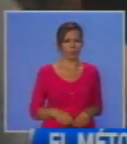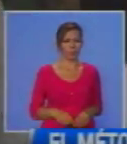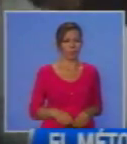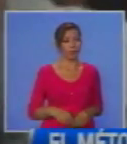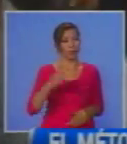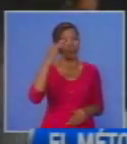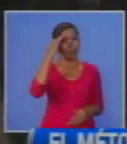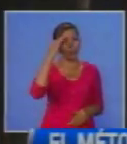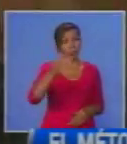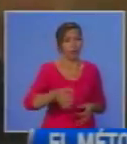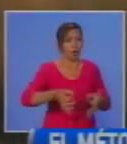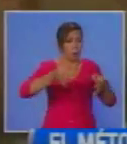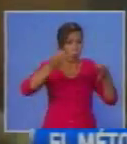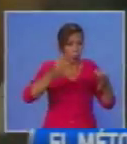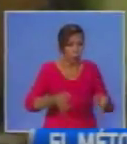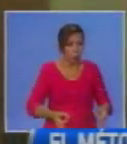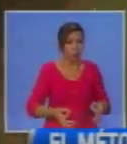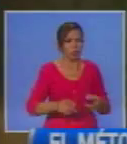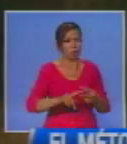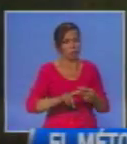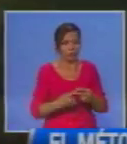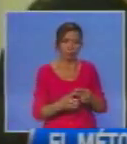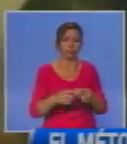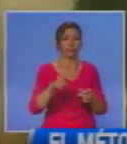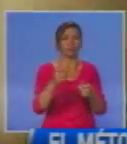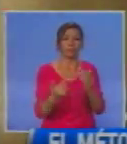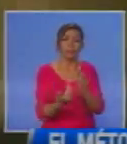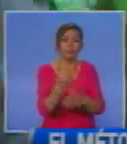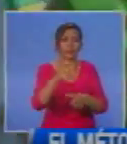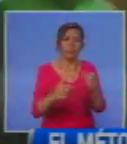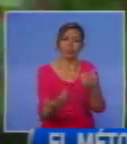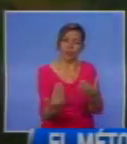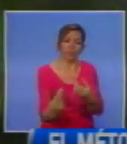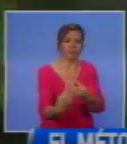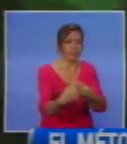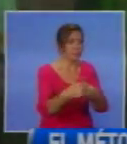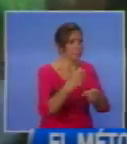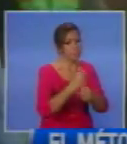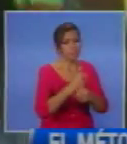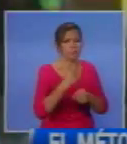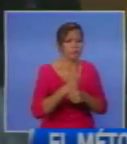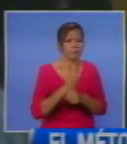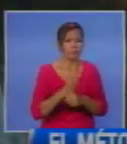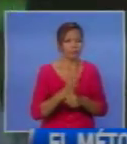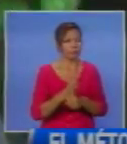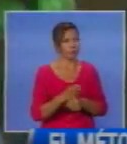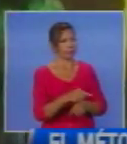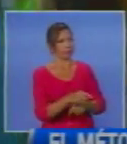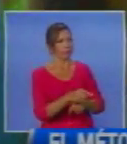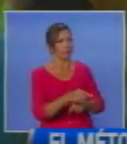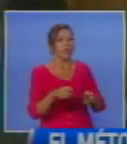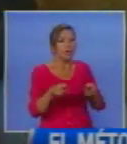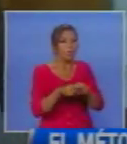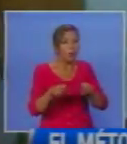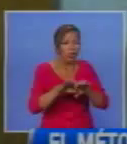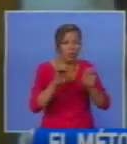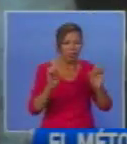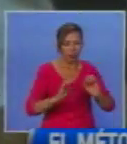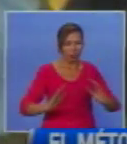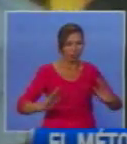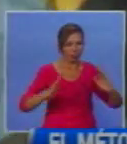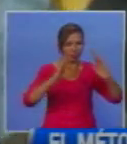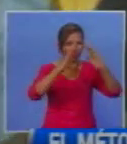La policía llegó justo cuando se intentaba reclutar a más personas en lo que parecía una nueva estafa del tipo piramidal o